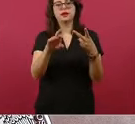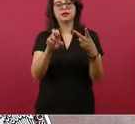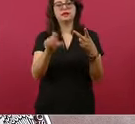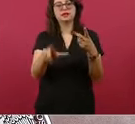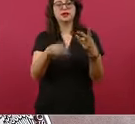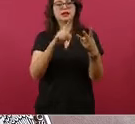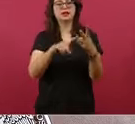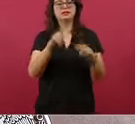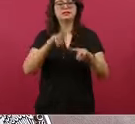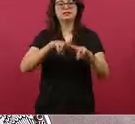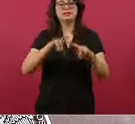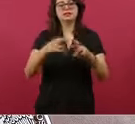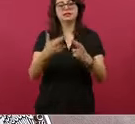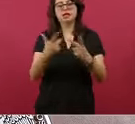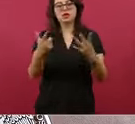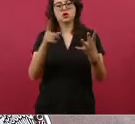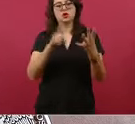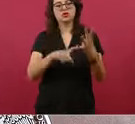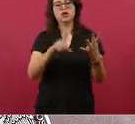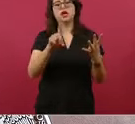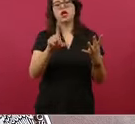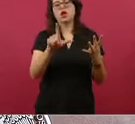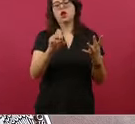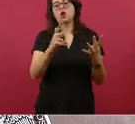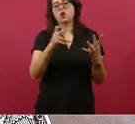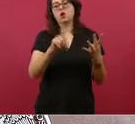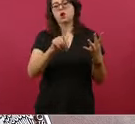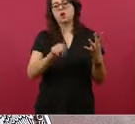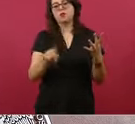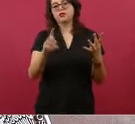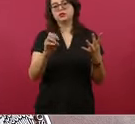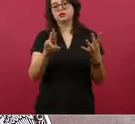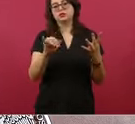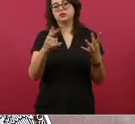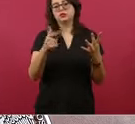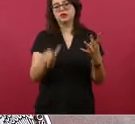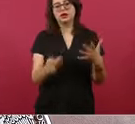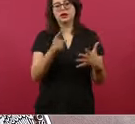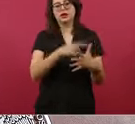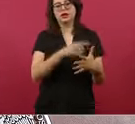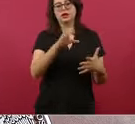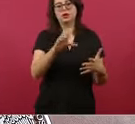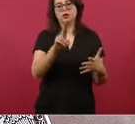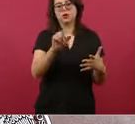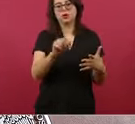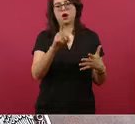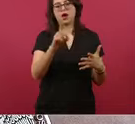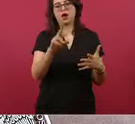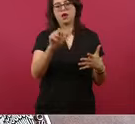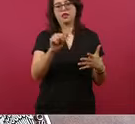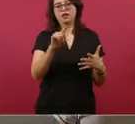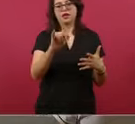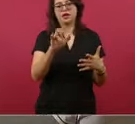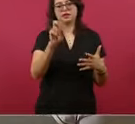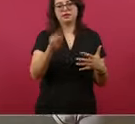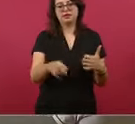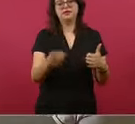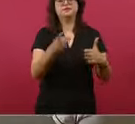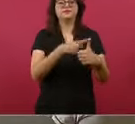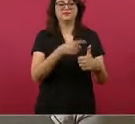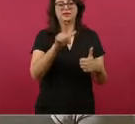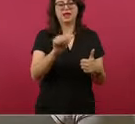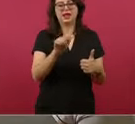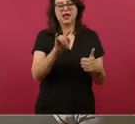López Dóriga. También participó Cuadratín. ¿Qué creen? No podía faltar el Latinus de